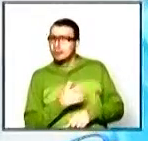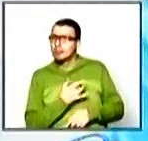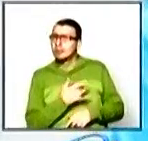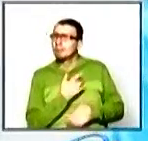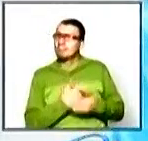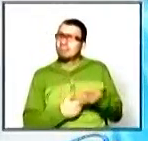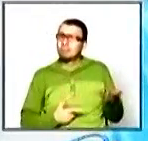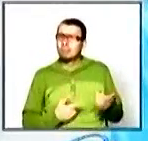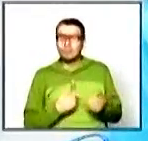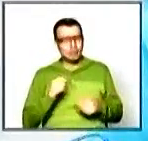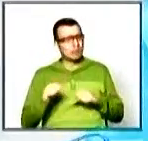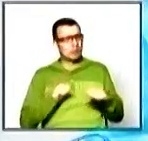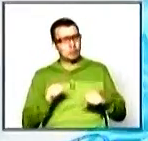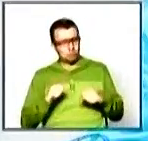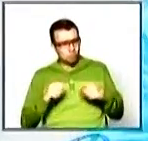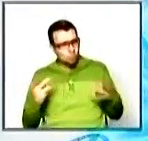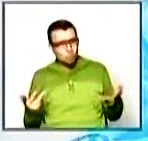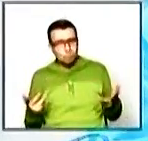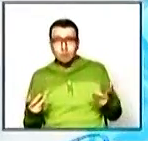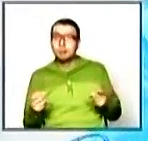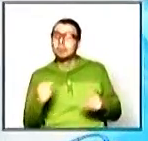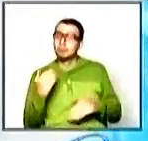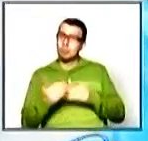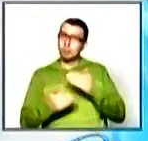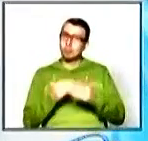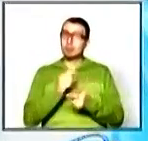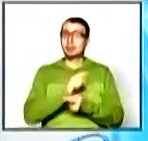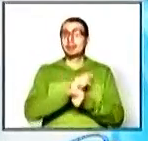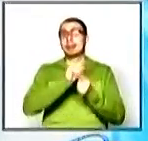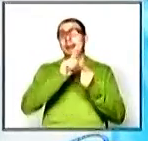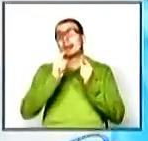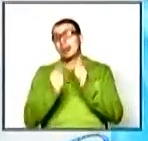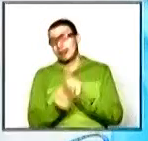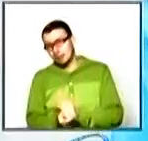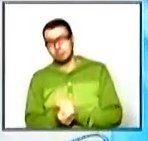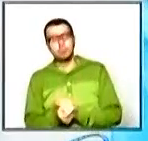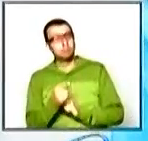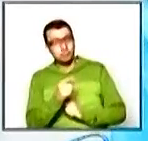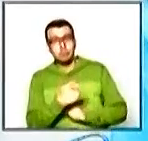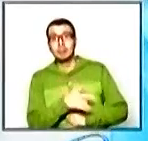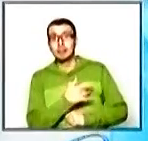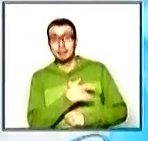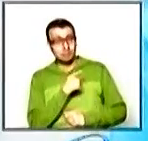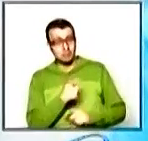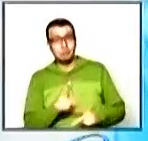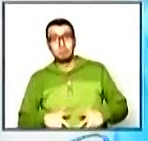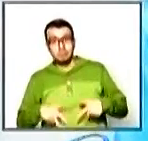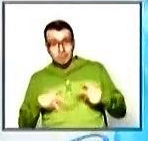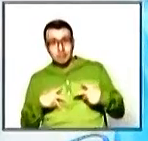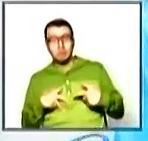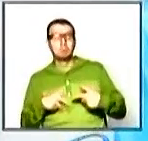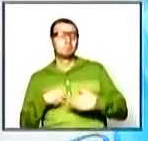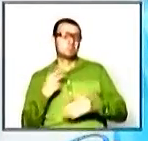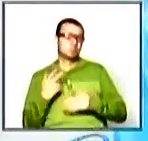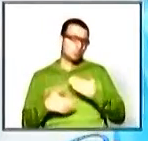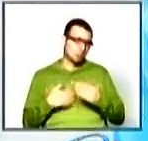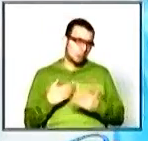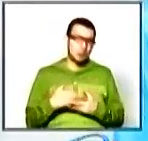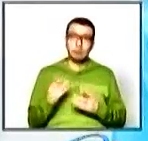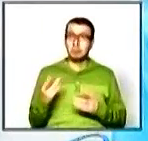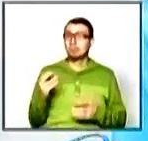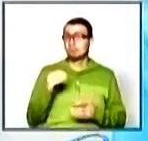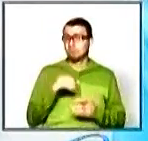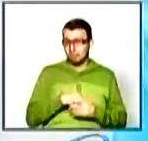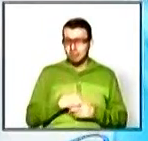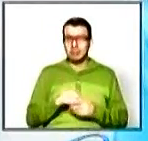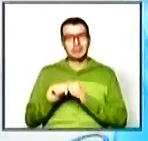que se actúa, y poco a poco eso va cambiando como ese modelo de sentirnos frente a la vida, y poco a poco vamos a bombardear nuestras células y